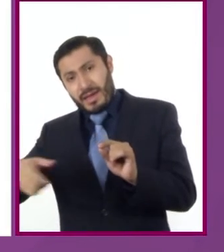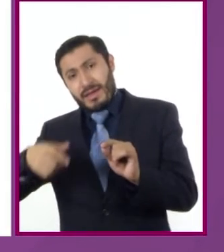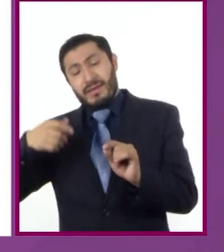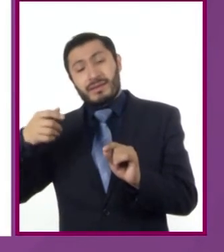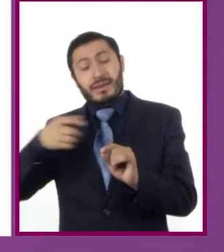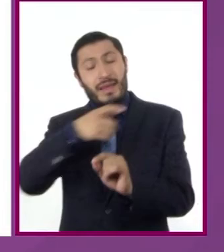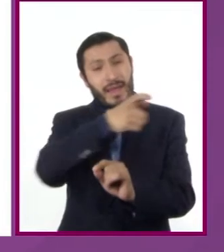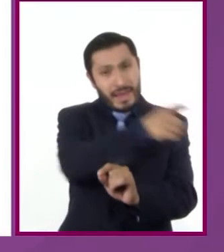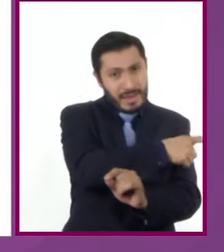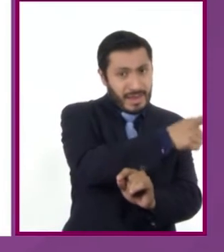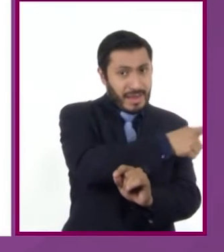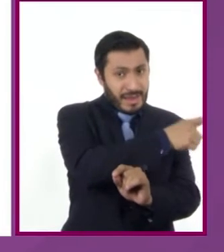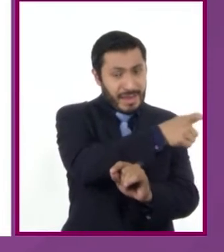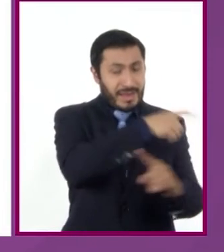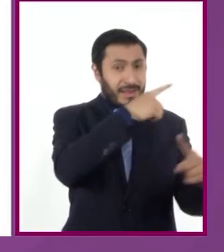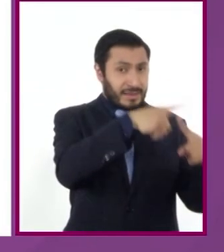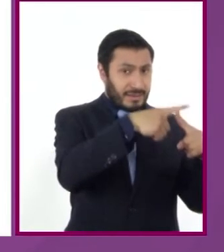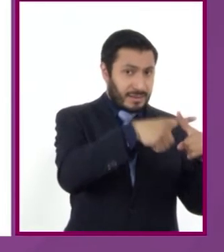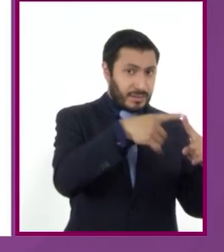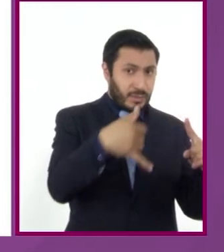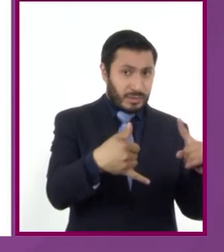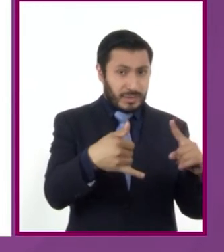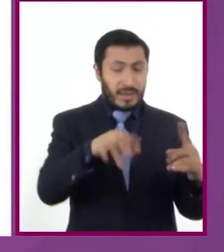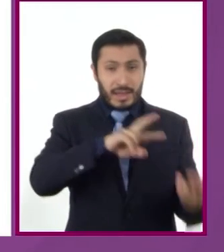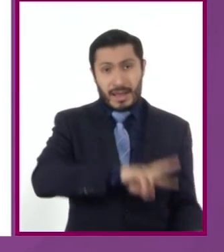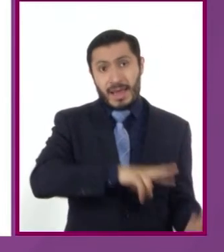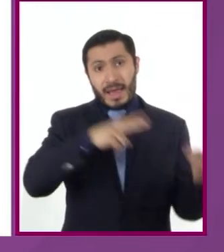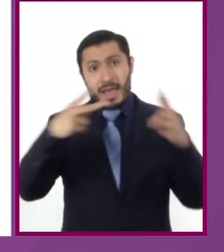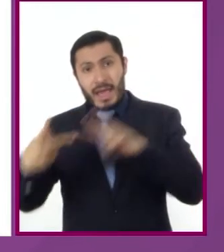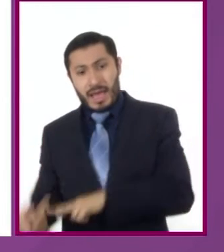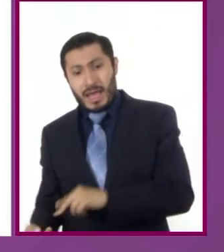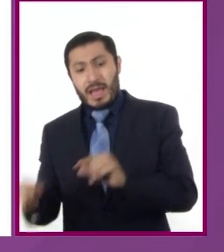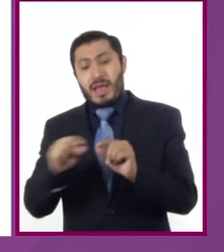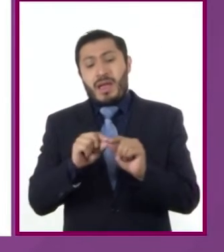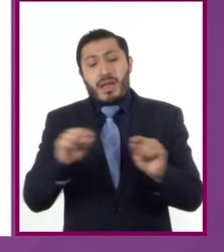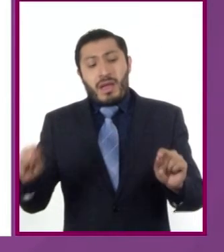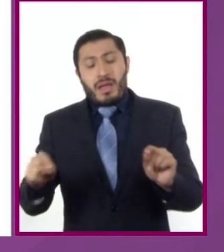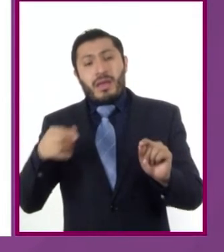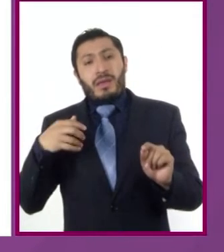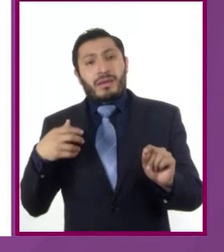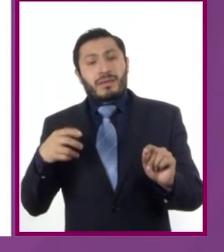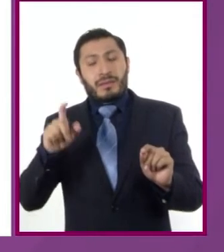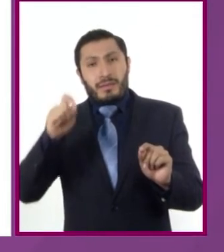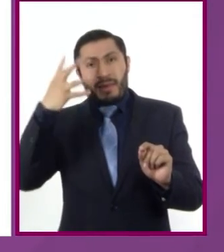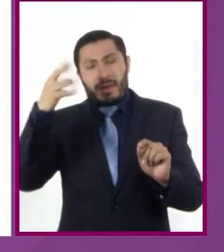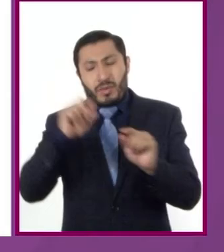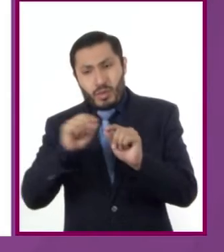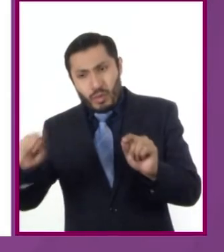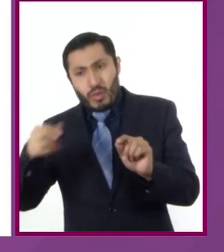X aparece como factor de Y. En el otro lado quedará dividiendo al 24.